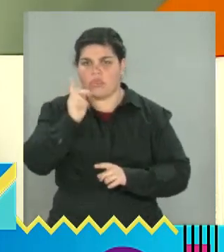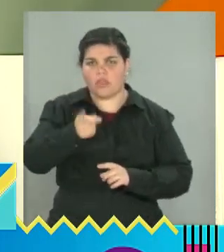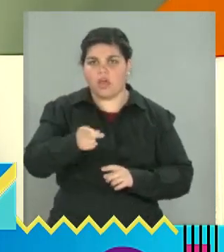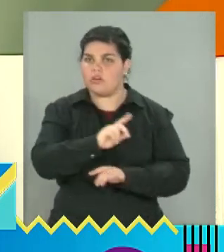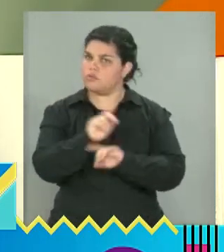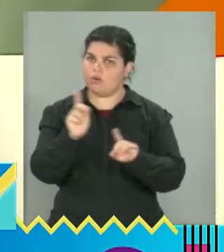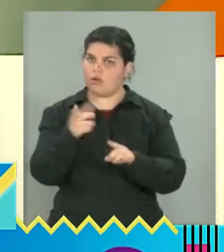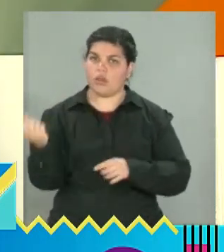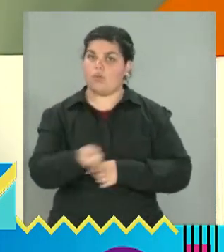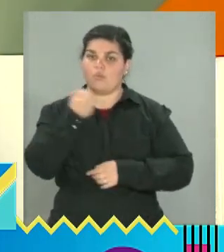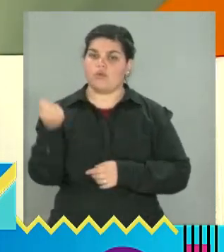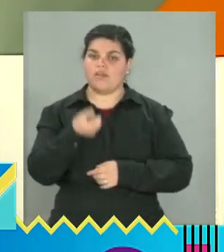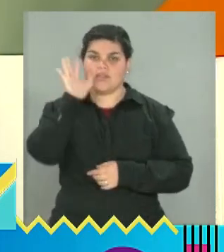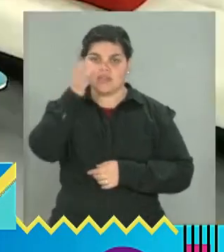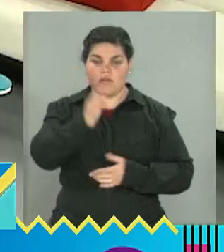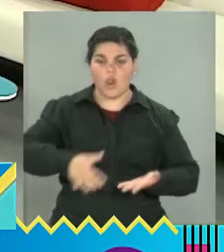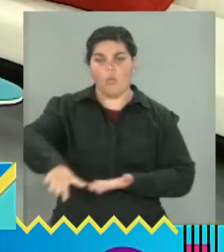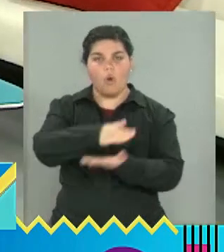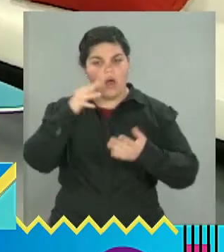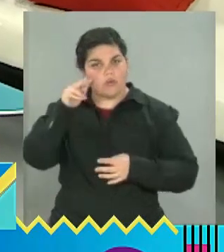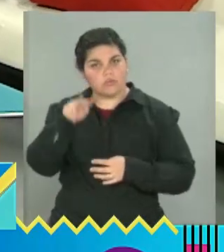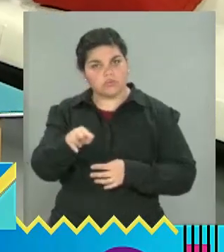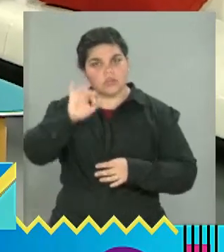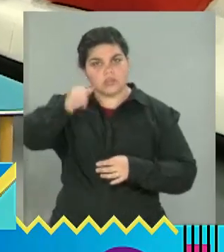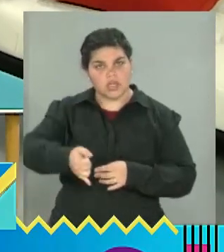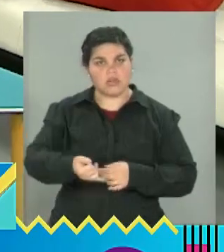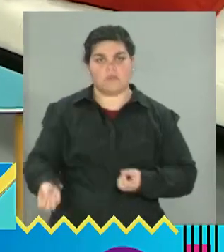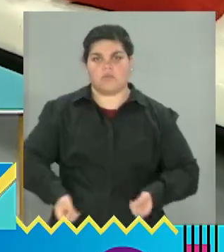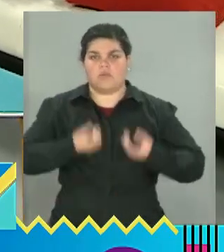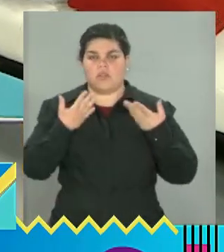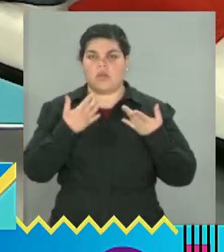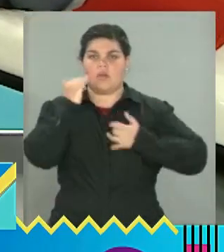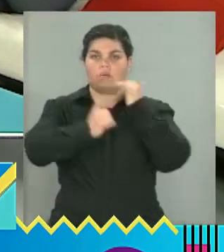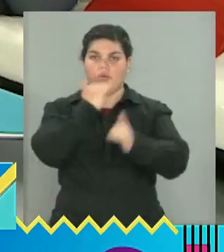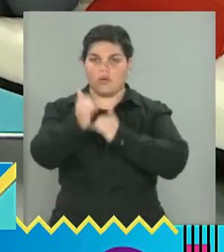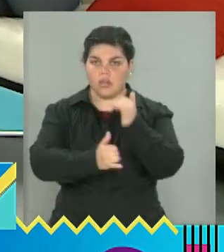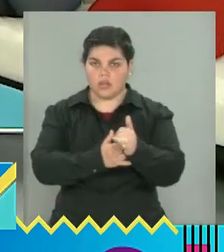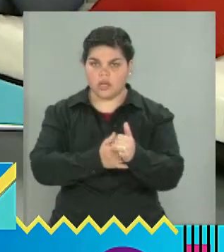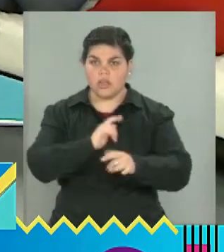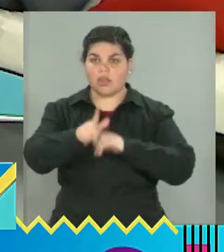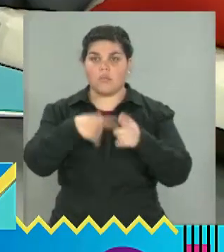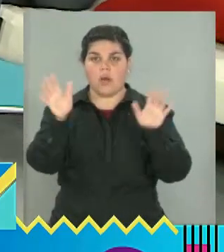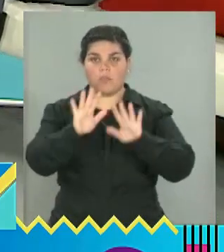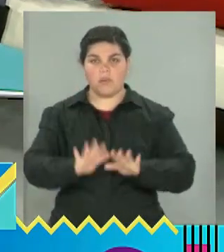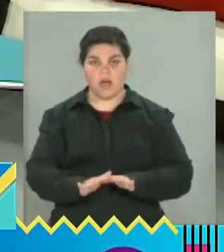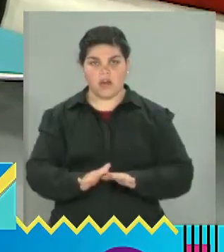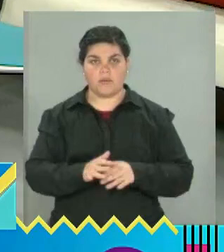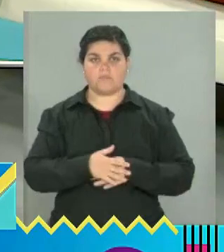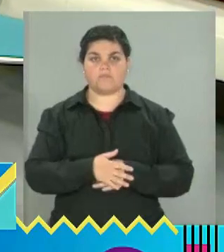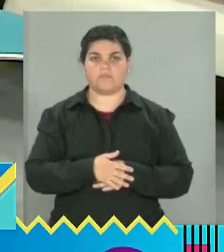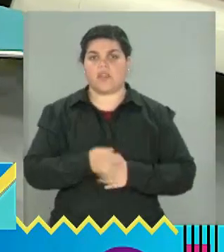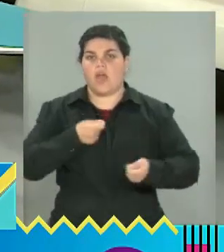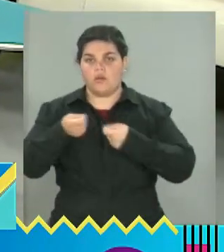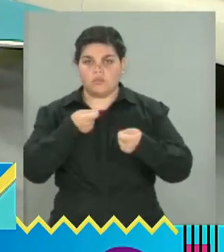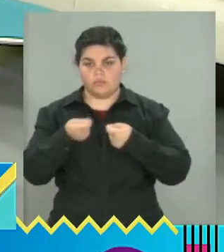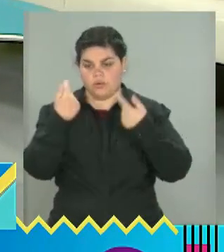tengan justamente ese espacio donde se los escucha, participan, dicen, se expresan y uno acciona como adulto y gestiona con los